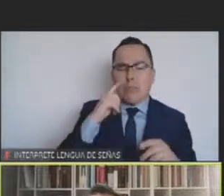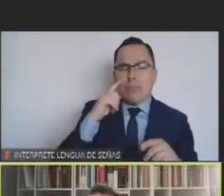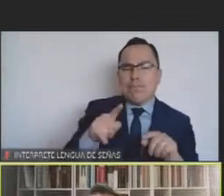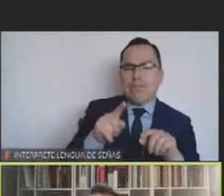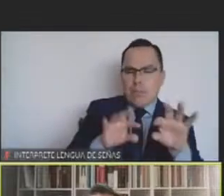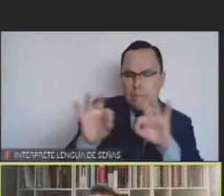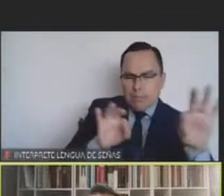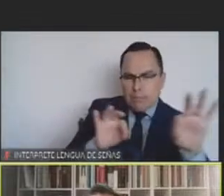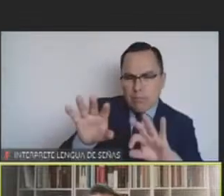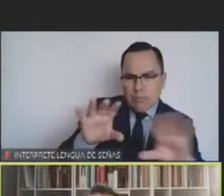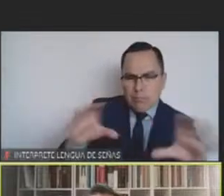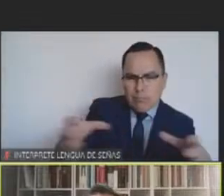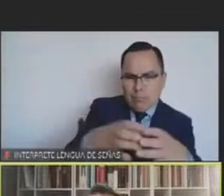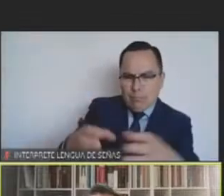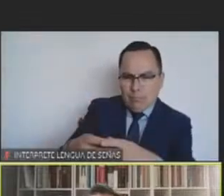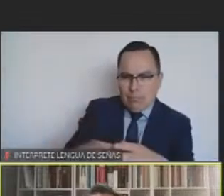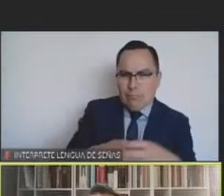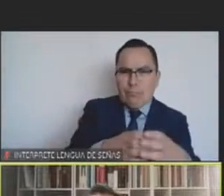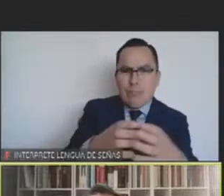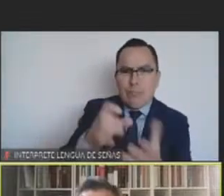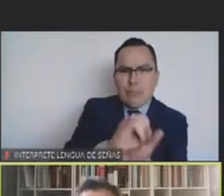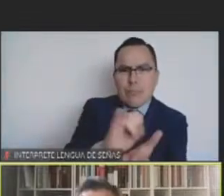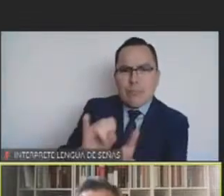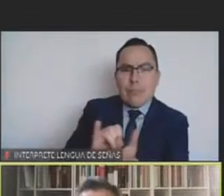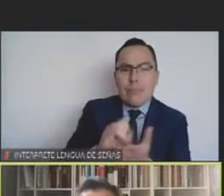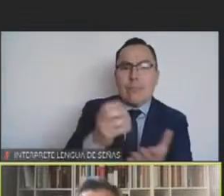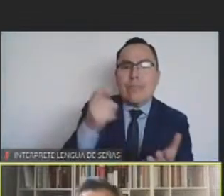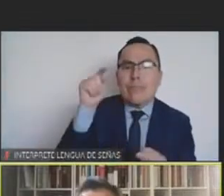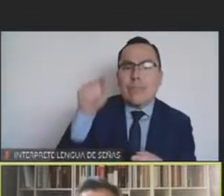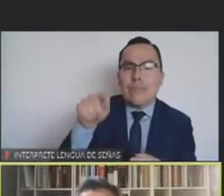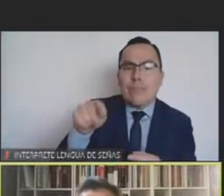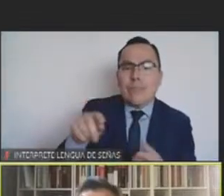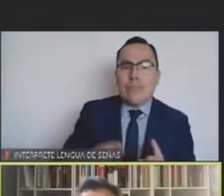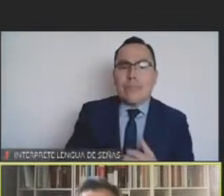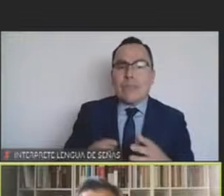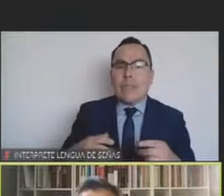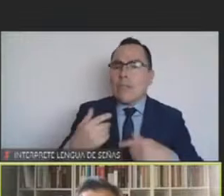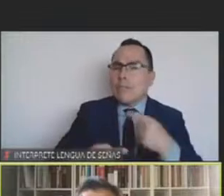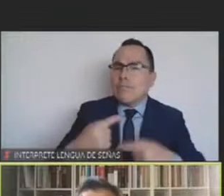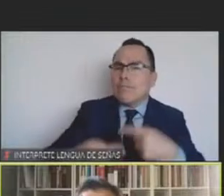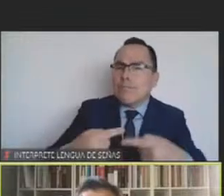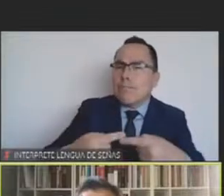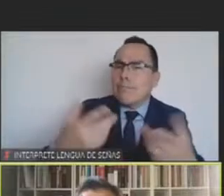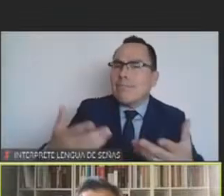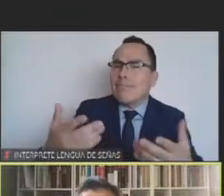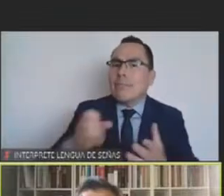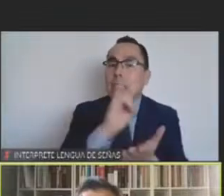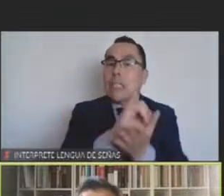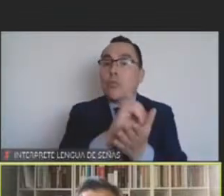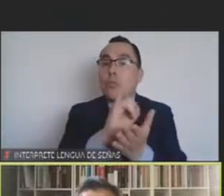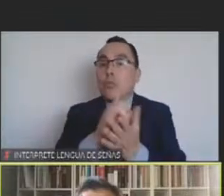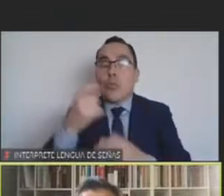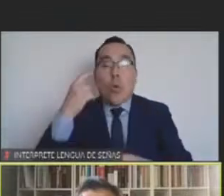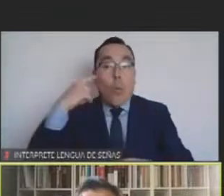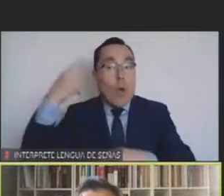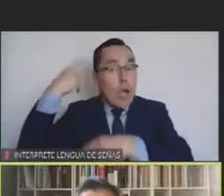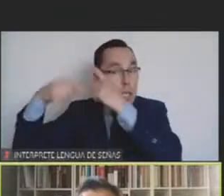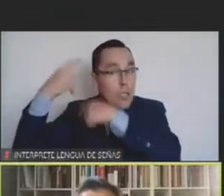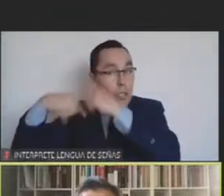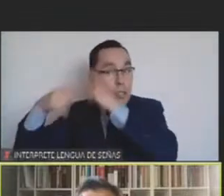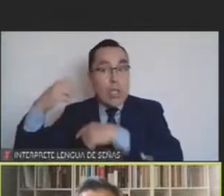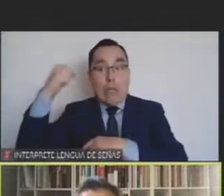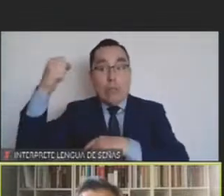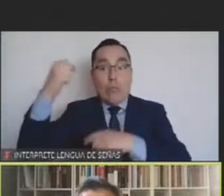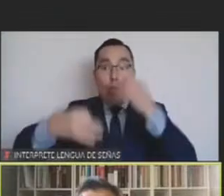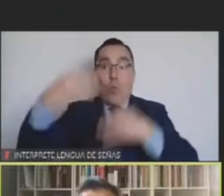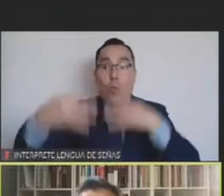cual está estudiando la configuración histórica del Poder Judicial, con